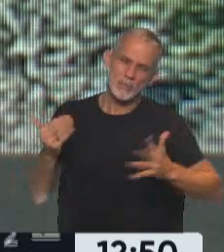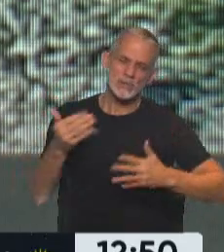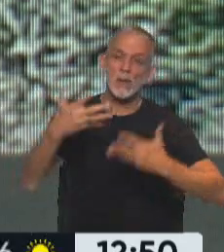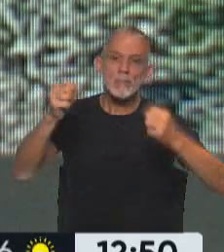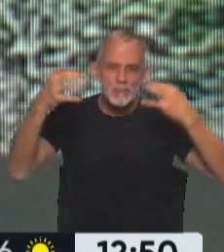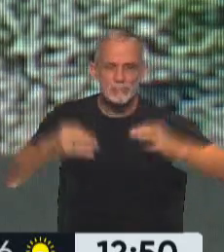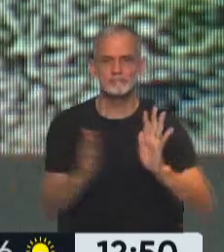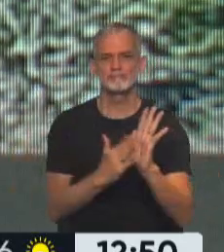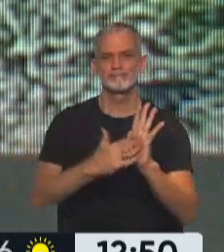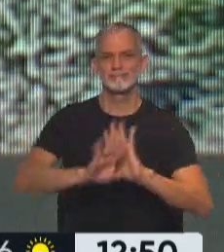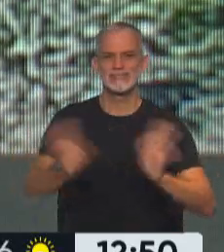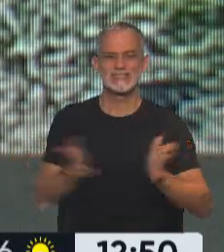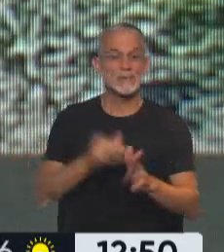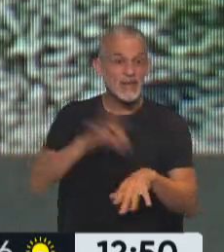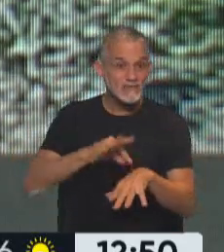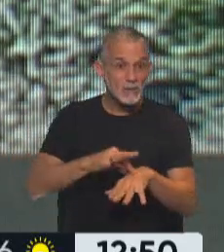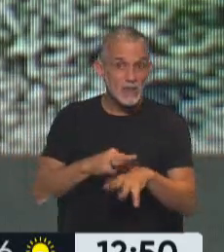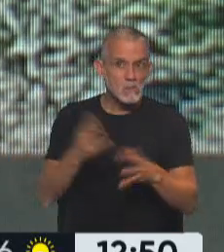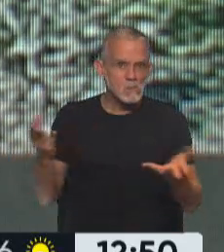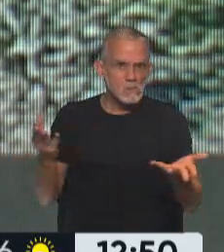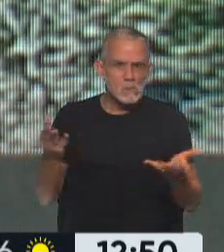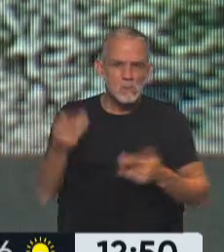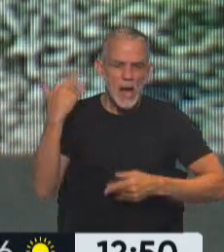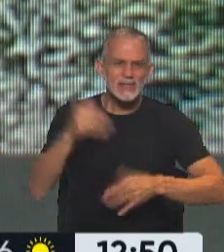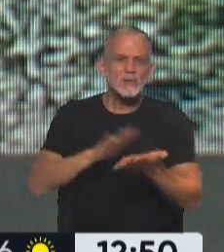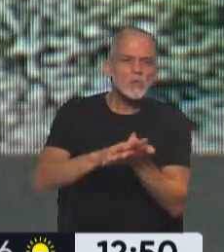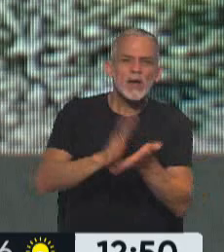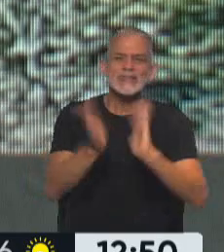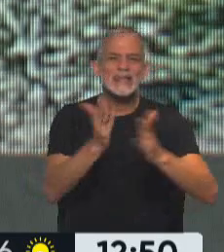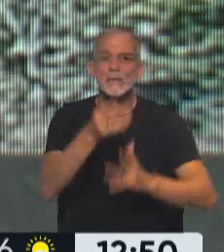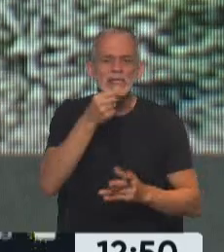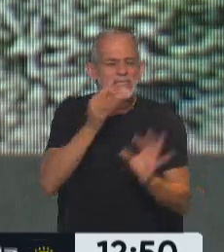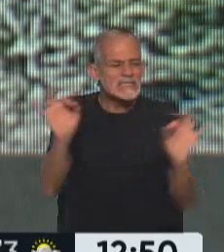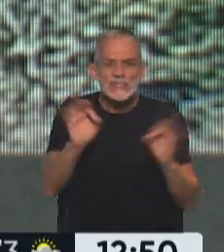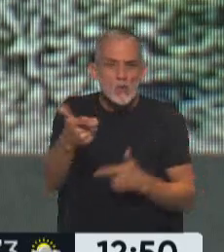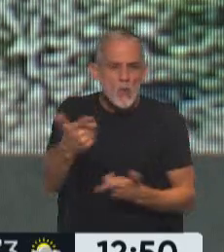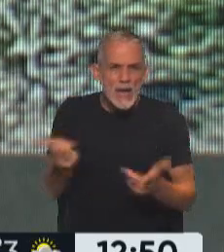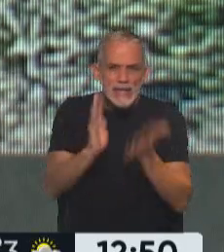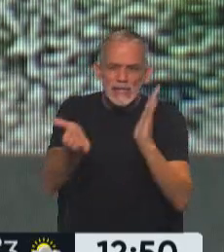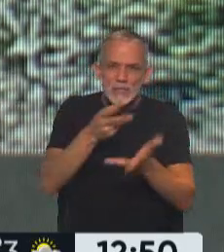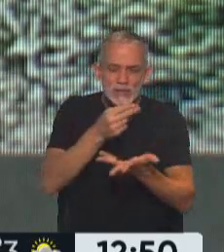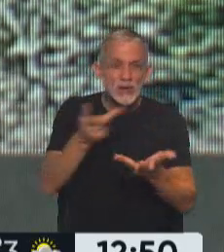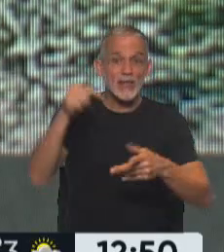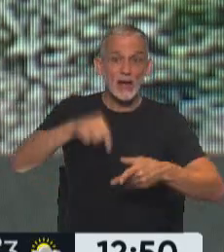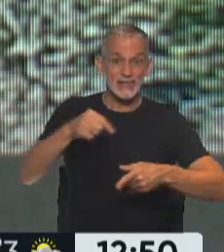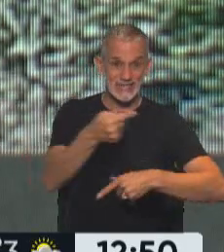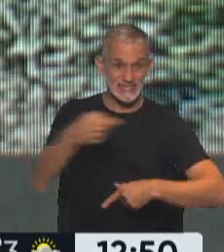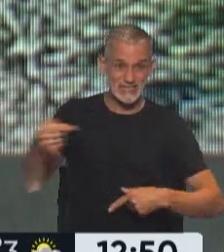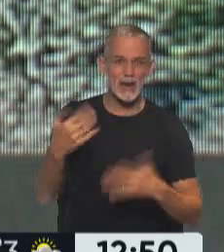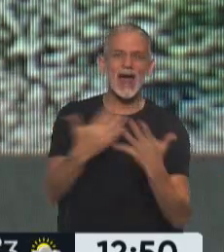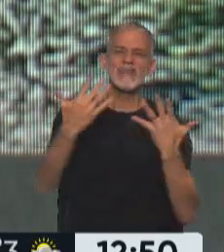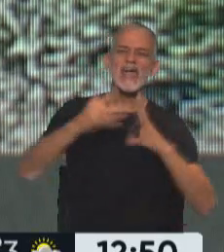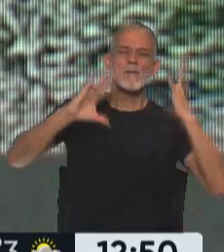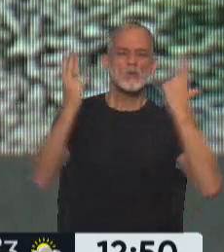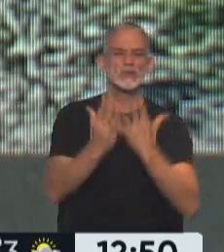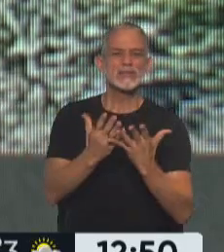Estamos hablando de una enfermedad que es considerada huérfana porque no tiene ni cura ni tratamiento y que durante esta semana se conmemora el Día